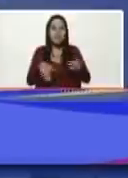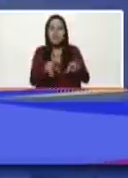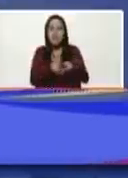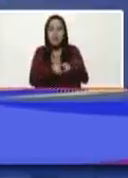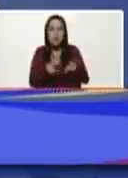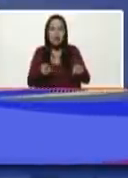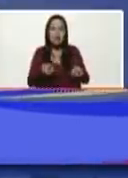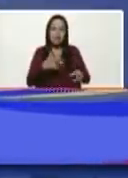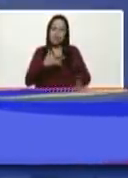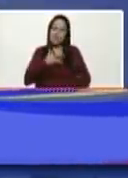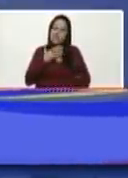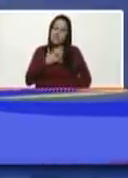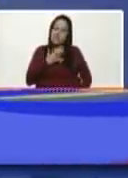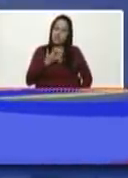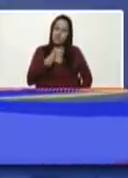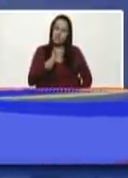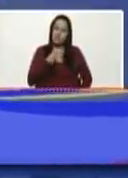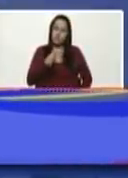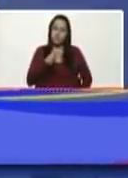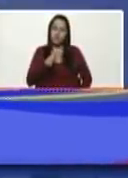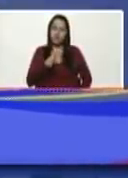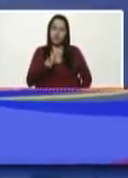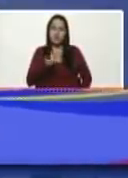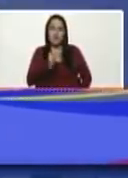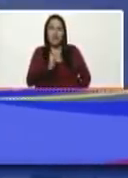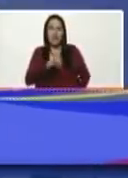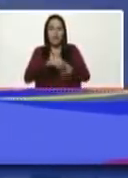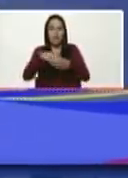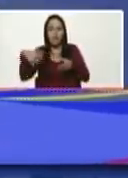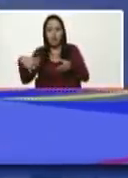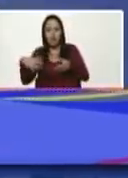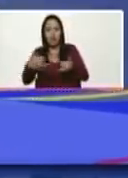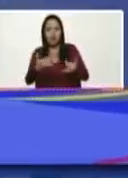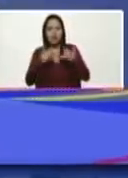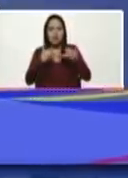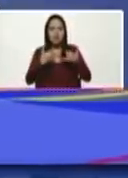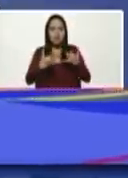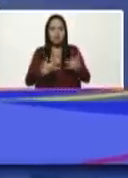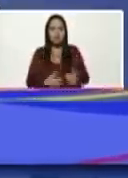esa sensación de estar fuera de sí mismo.